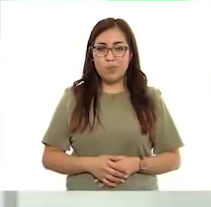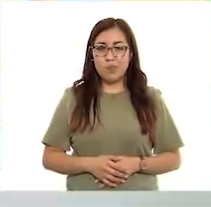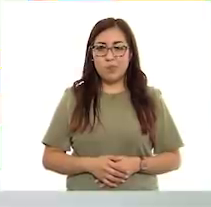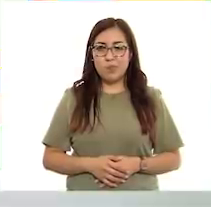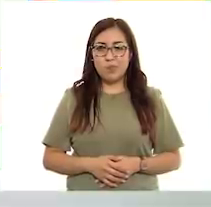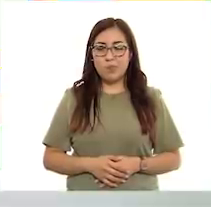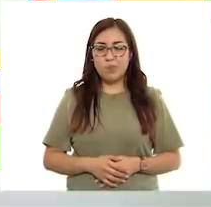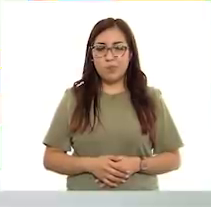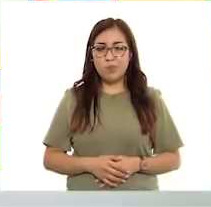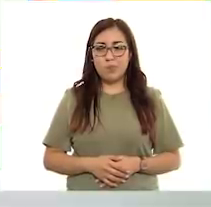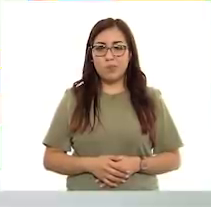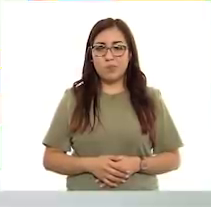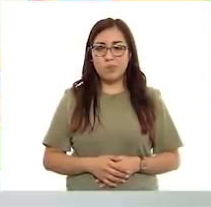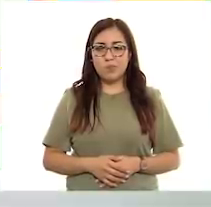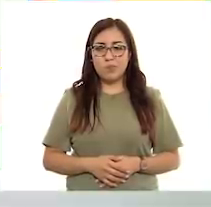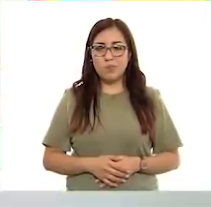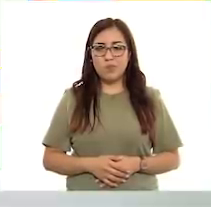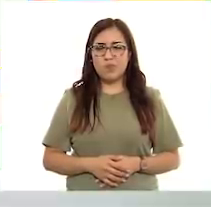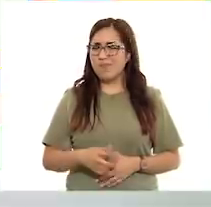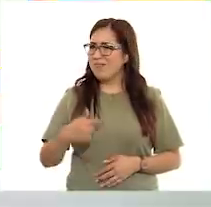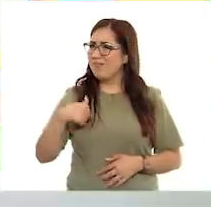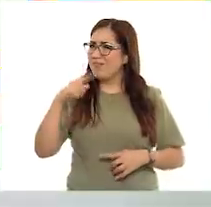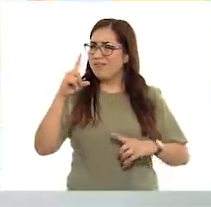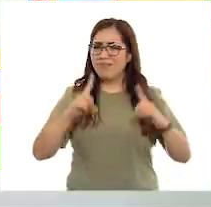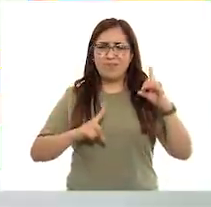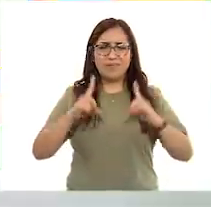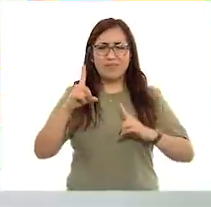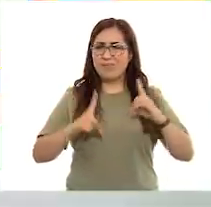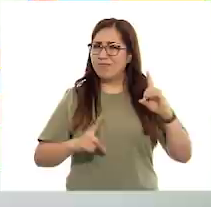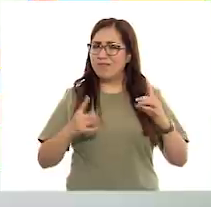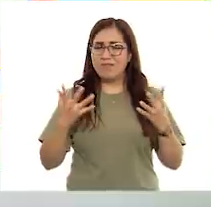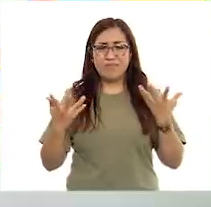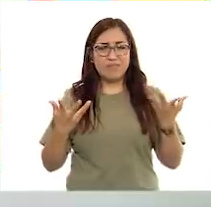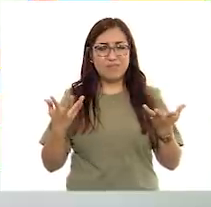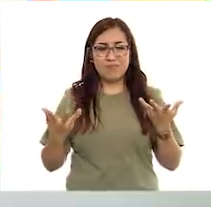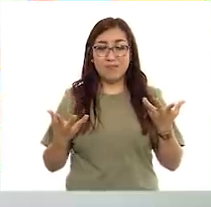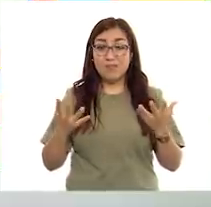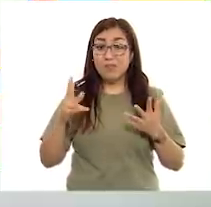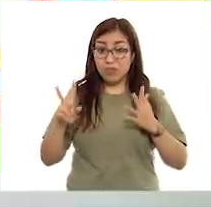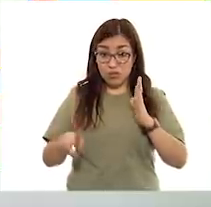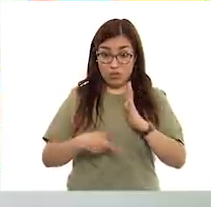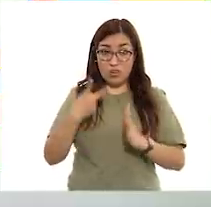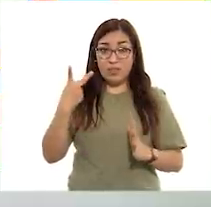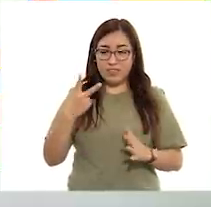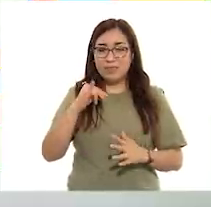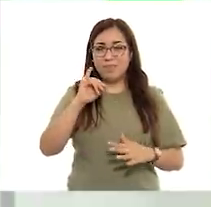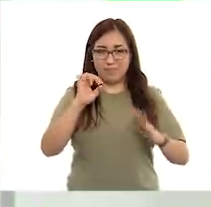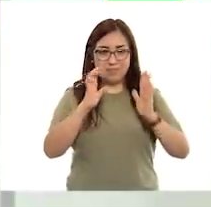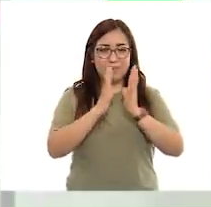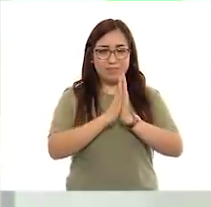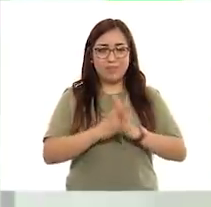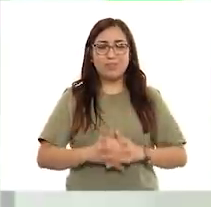¡Ay! Yo no estoy muy segura, ¿eh? ¿Quieres de nuevo? Por favor.